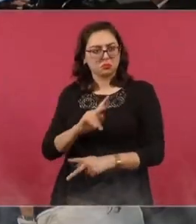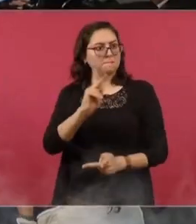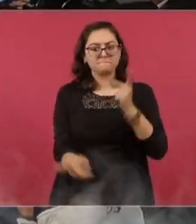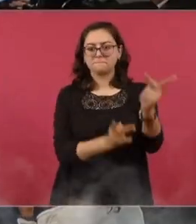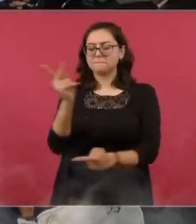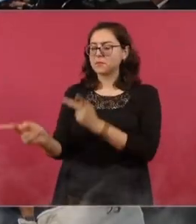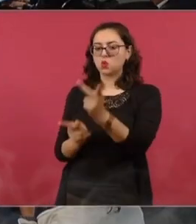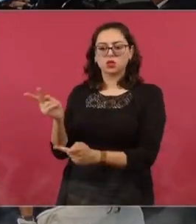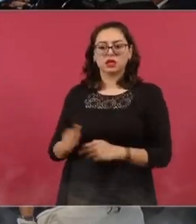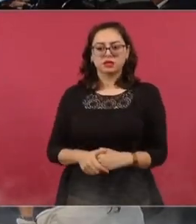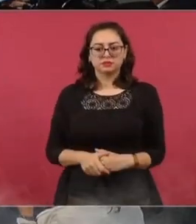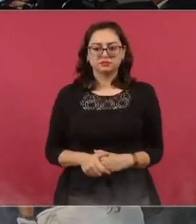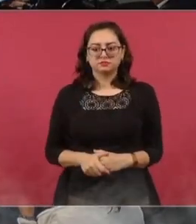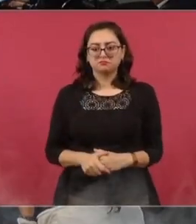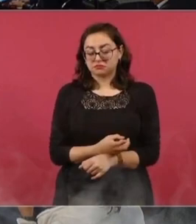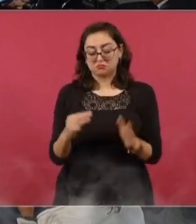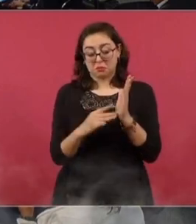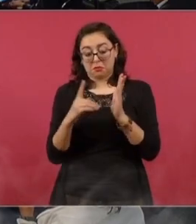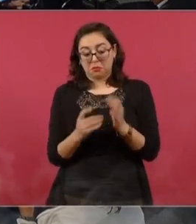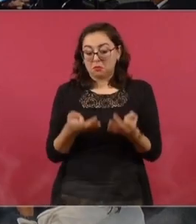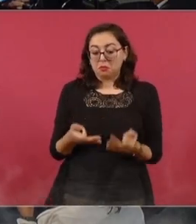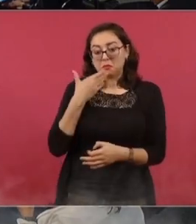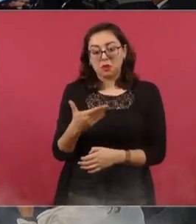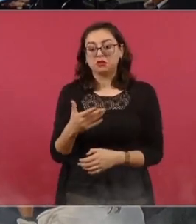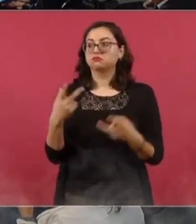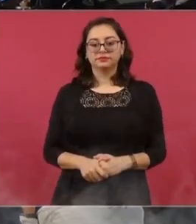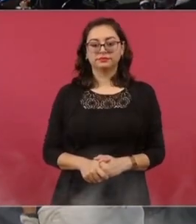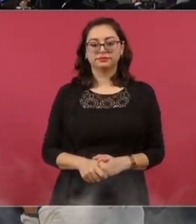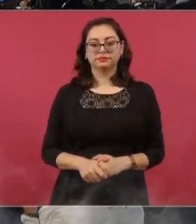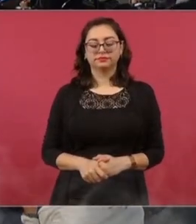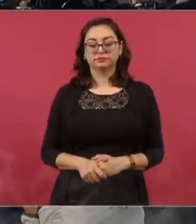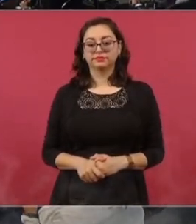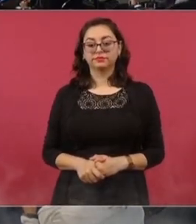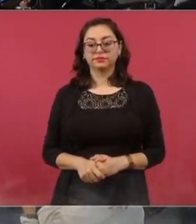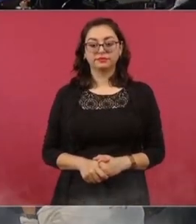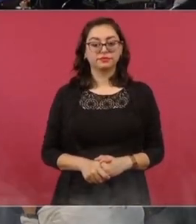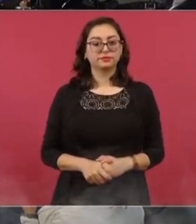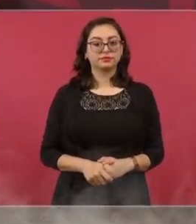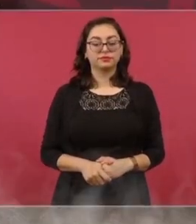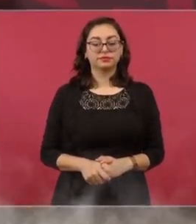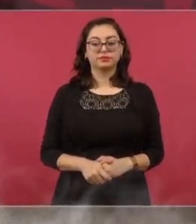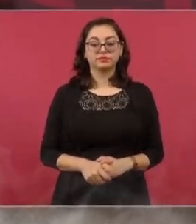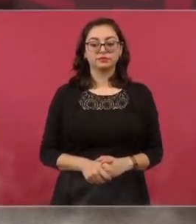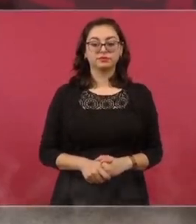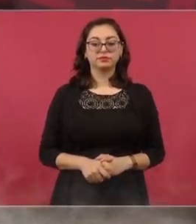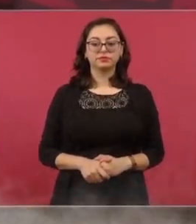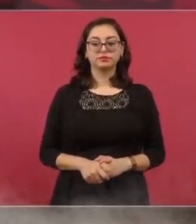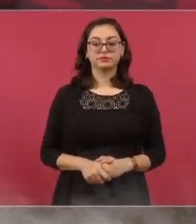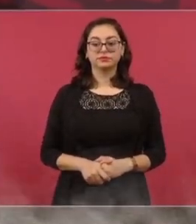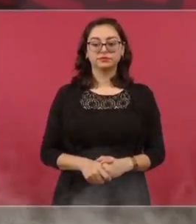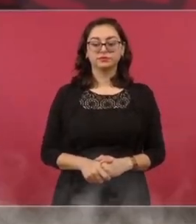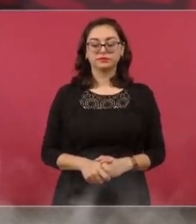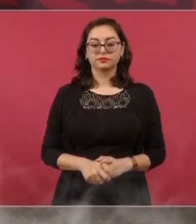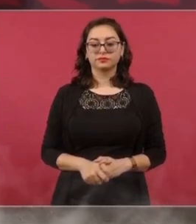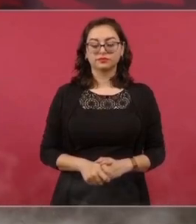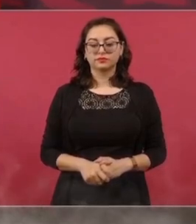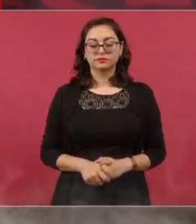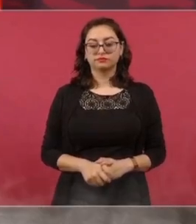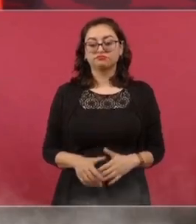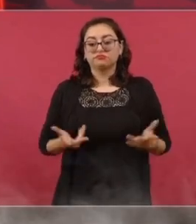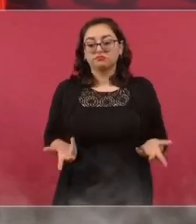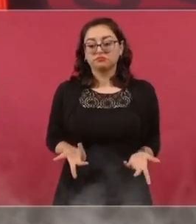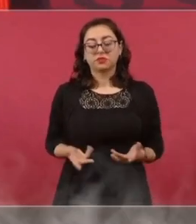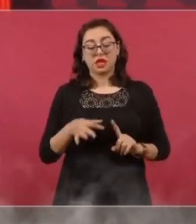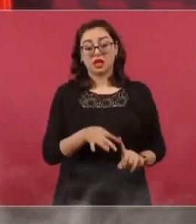es un método que ha probado su eficacia. Puede definirse cualquier método, pero eso ya